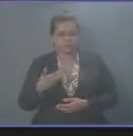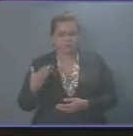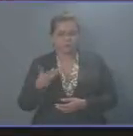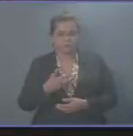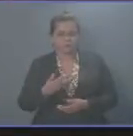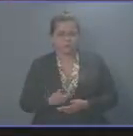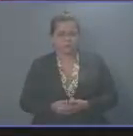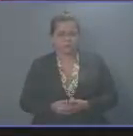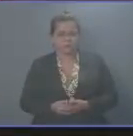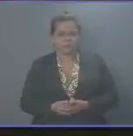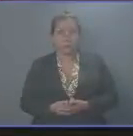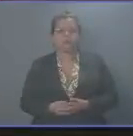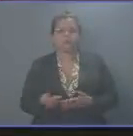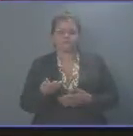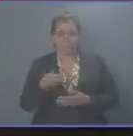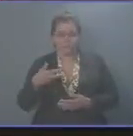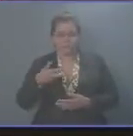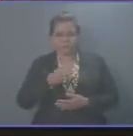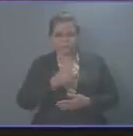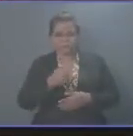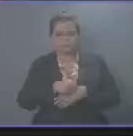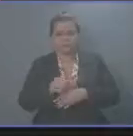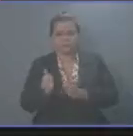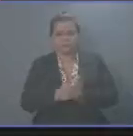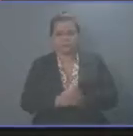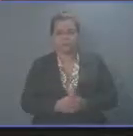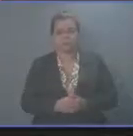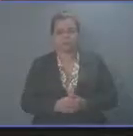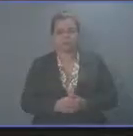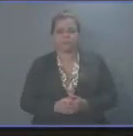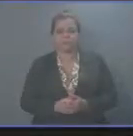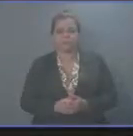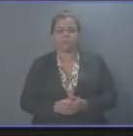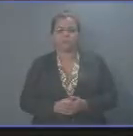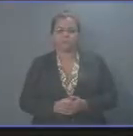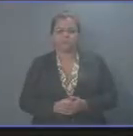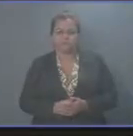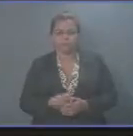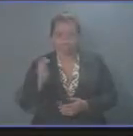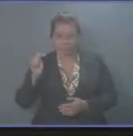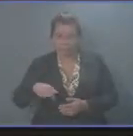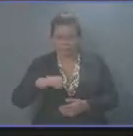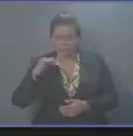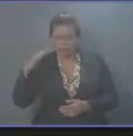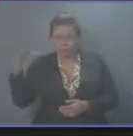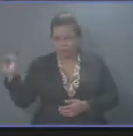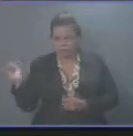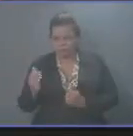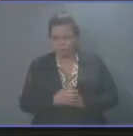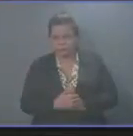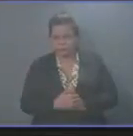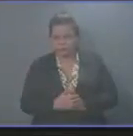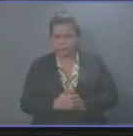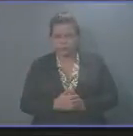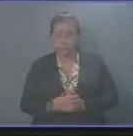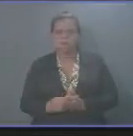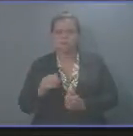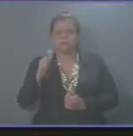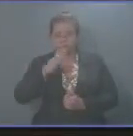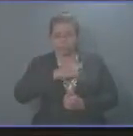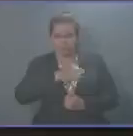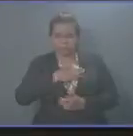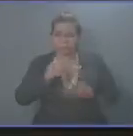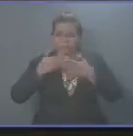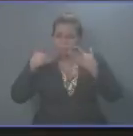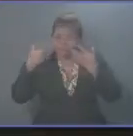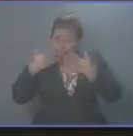atribuciones y de nuestras facultades como legisladoras y legisladores de este país. Me alegra que sigamos velando por la